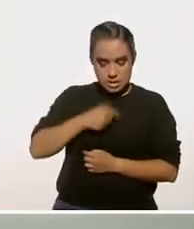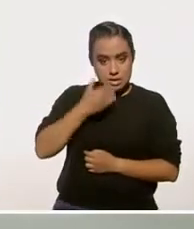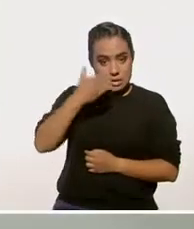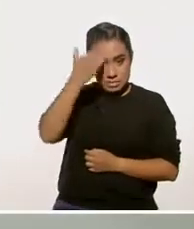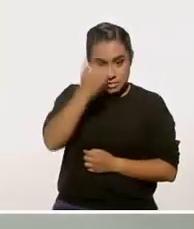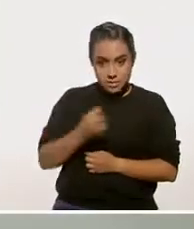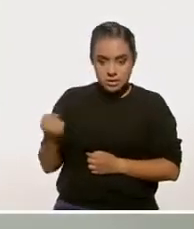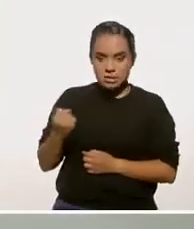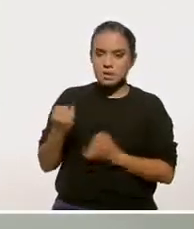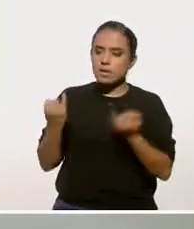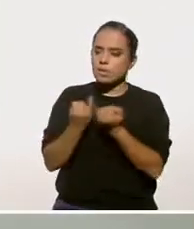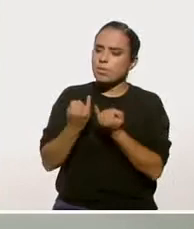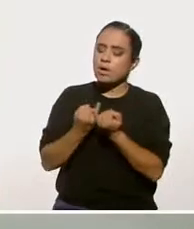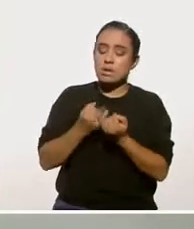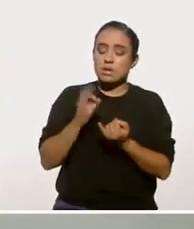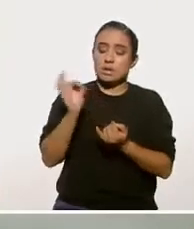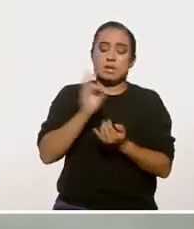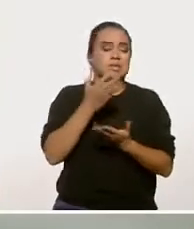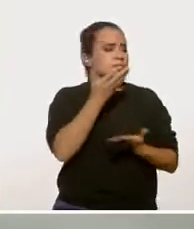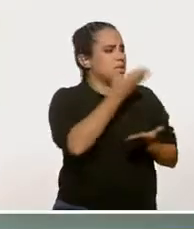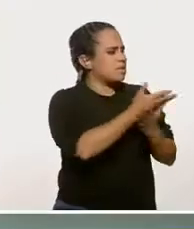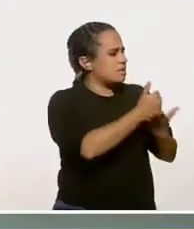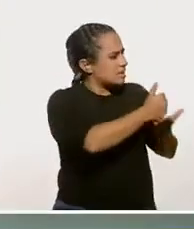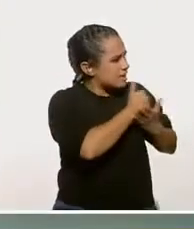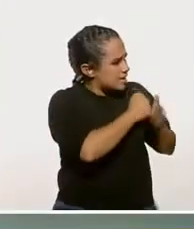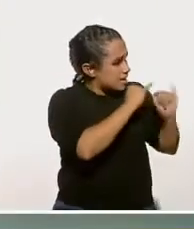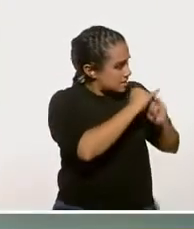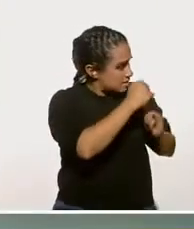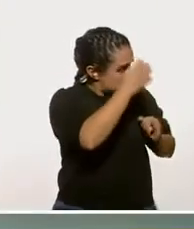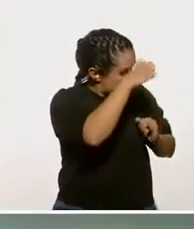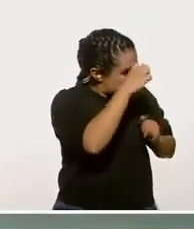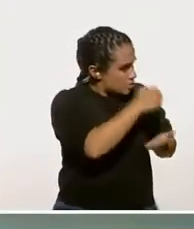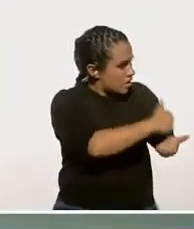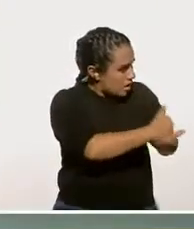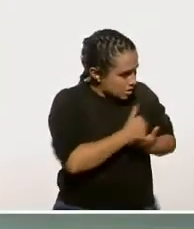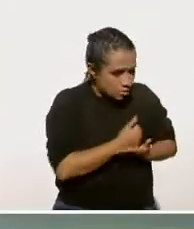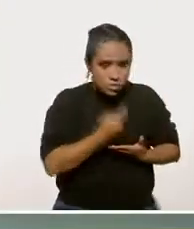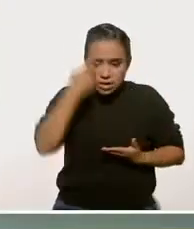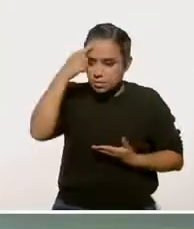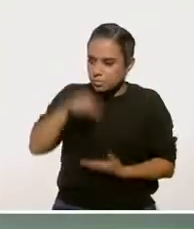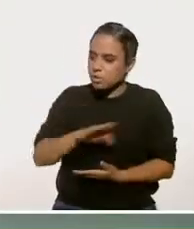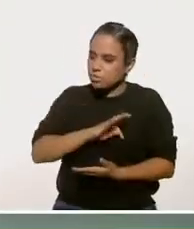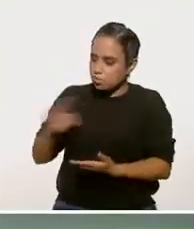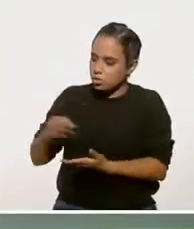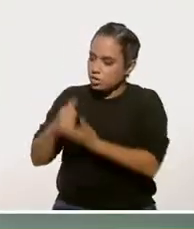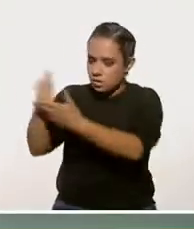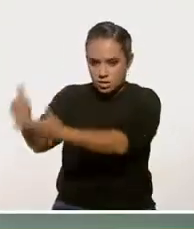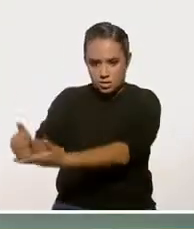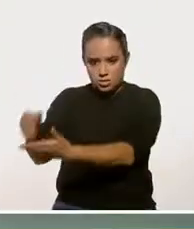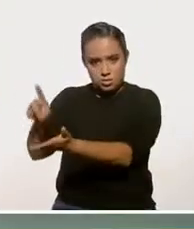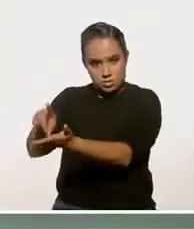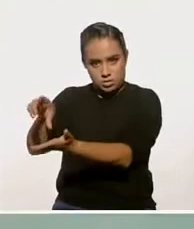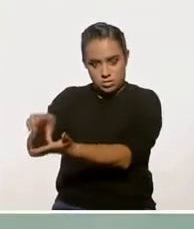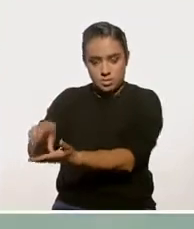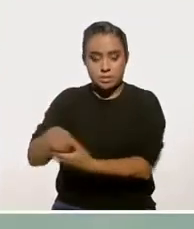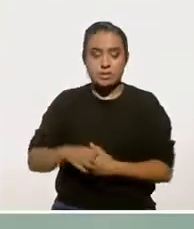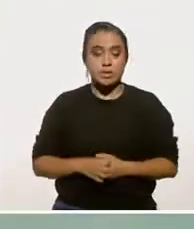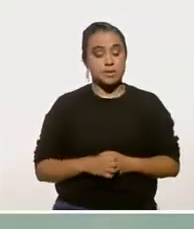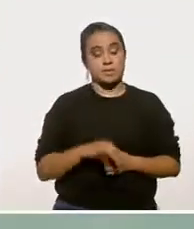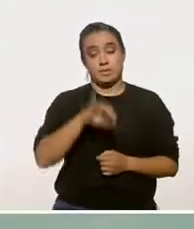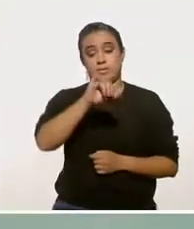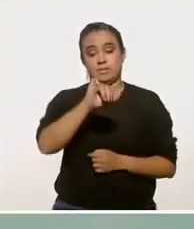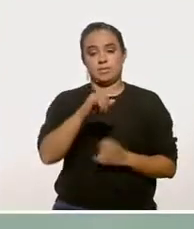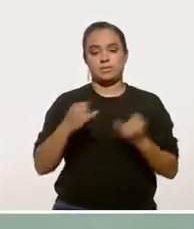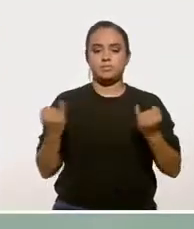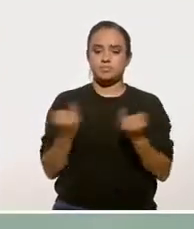ahí saber pedir ayuda y que haya instituciones que te las puedan brindar, que te puedan brindar esta ayuda. Claro, y eso nos habla, por